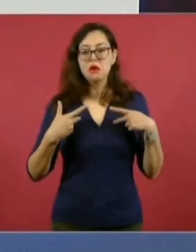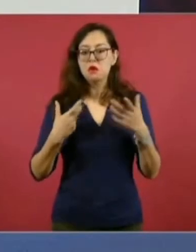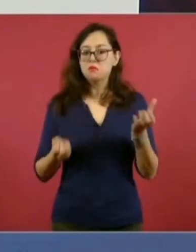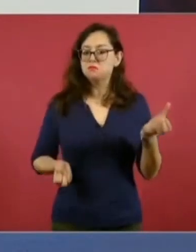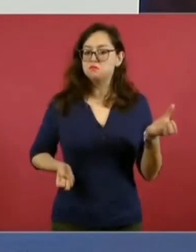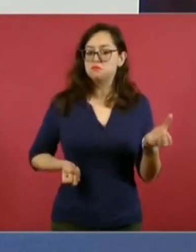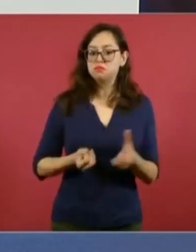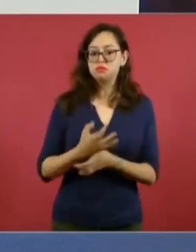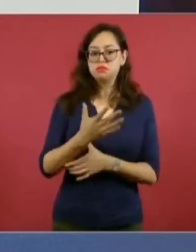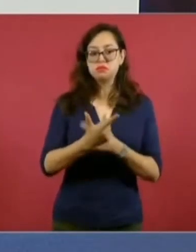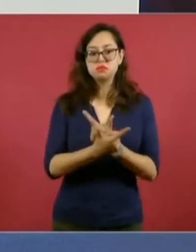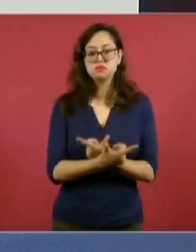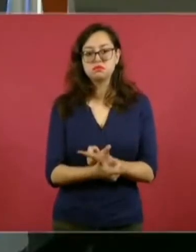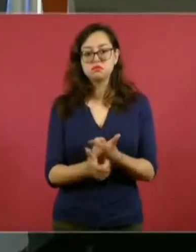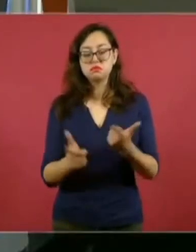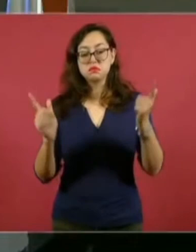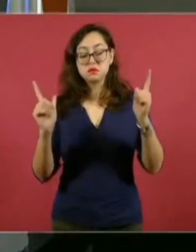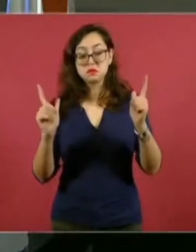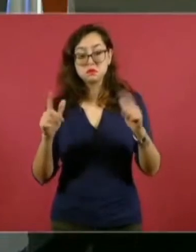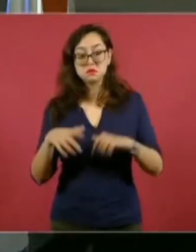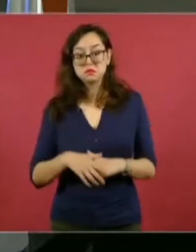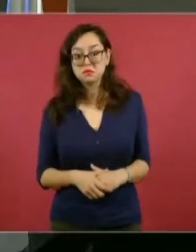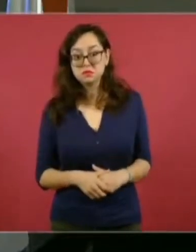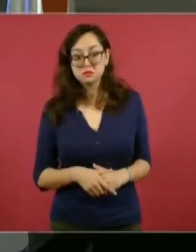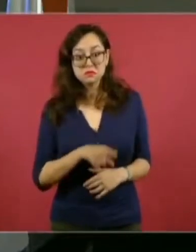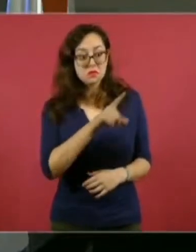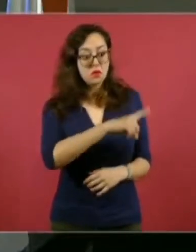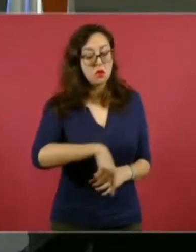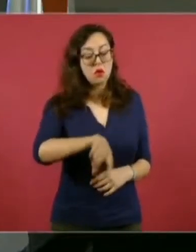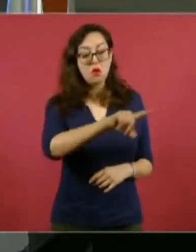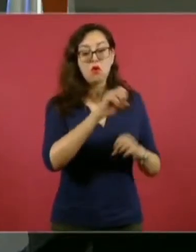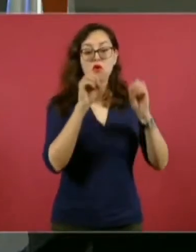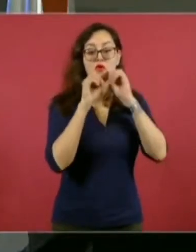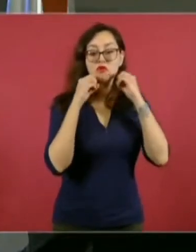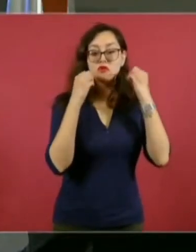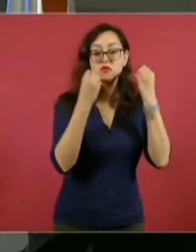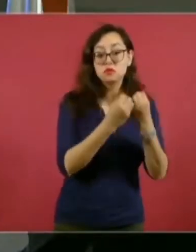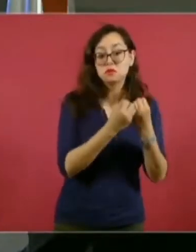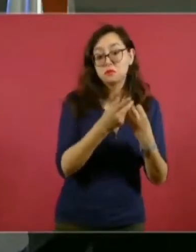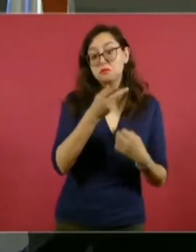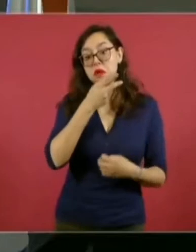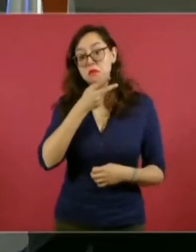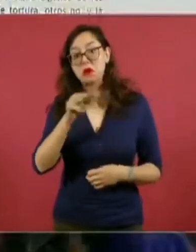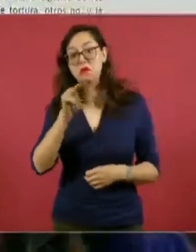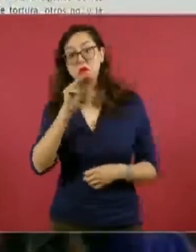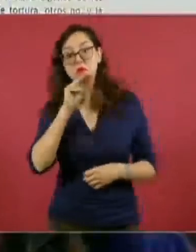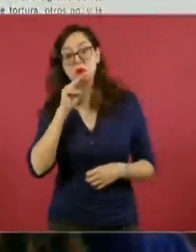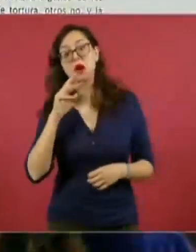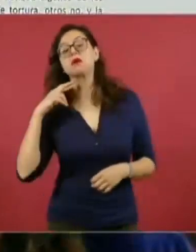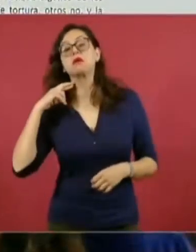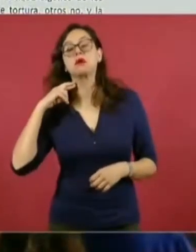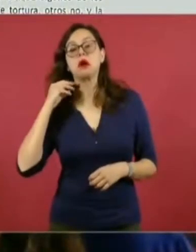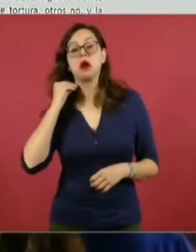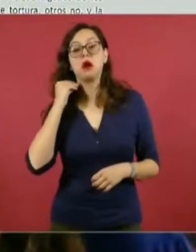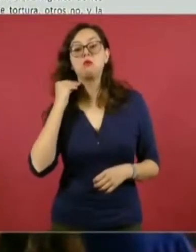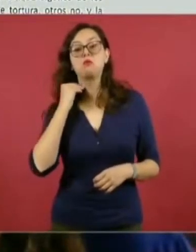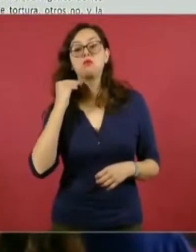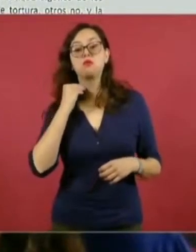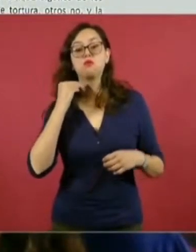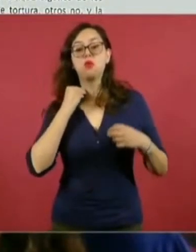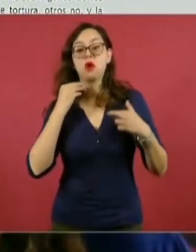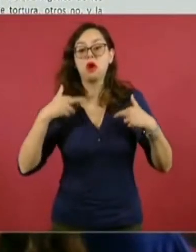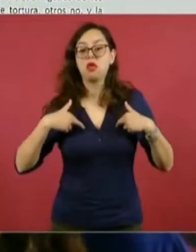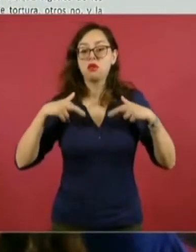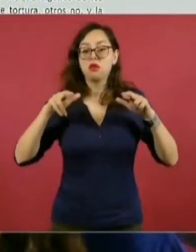lo celebran los abogados de